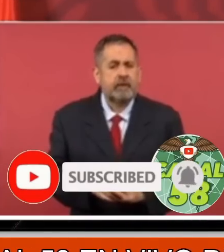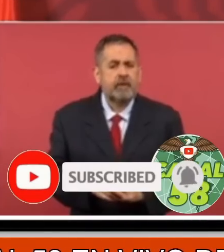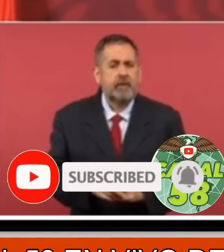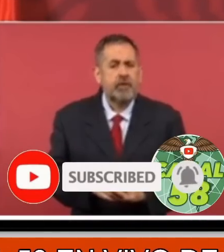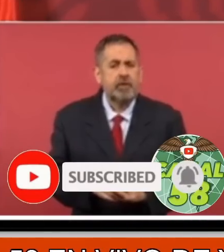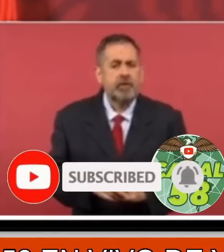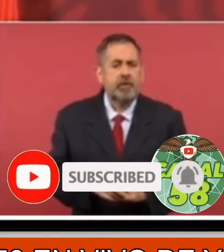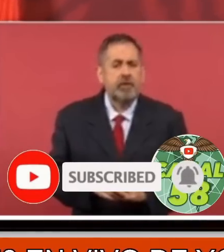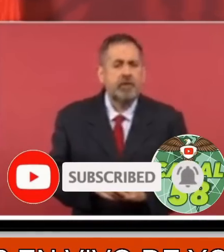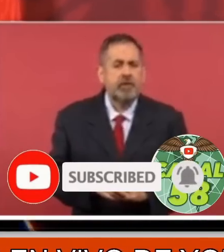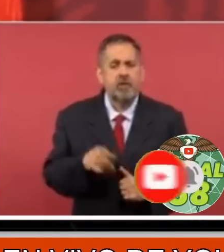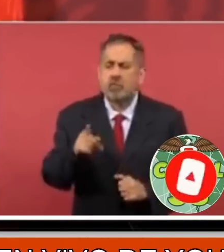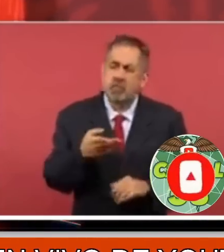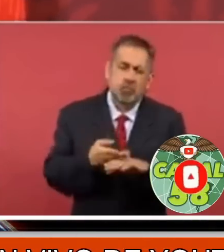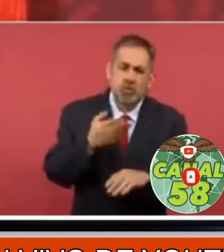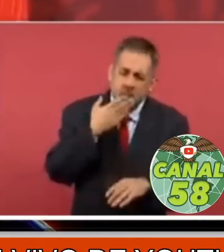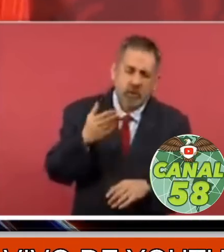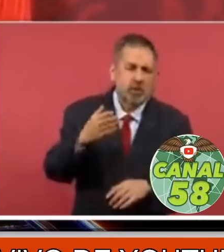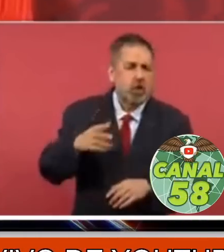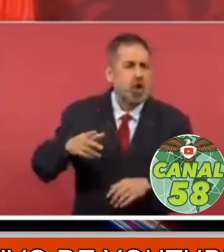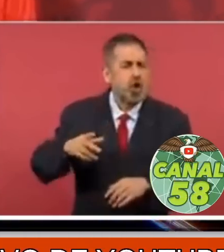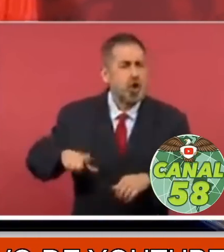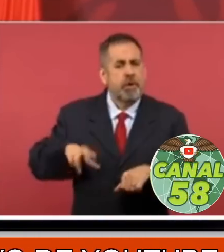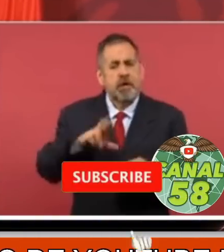un muy buen gobernador y